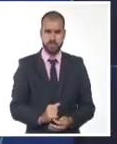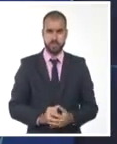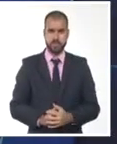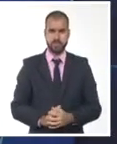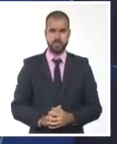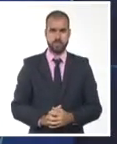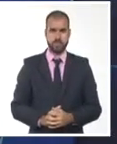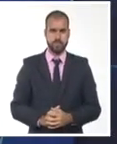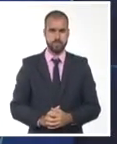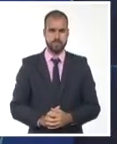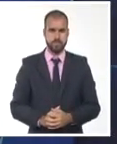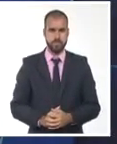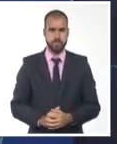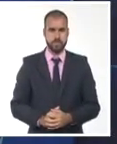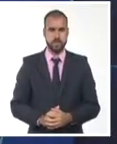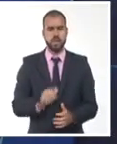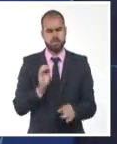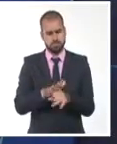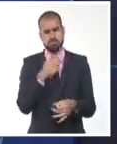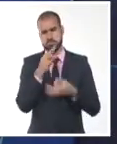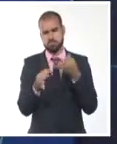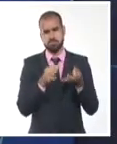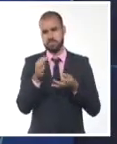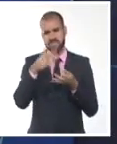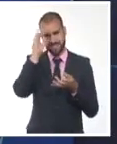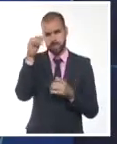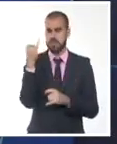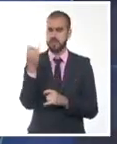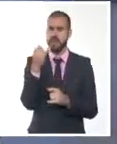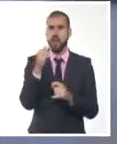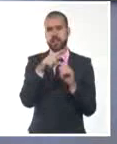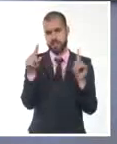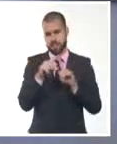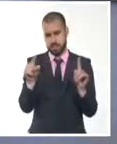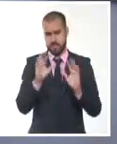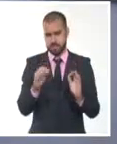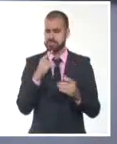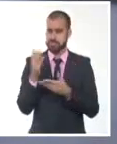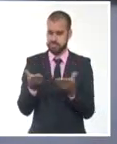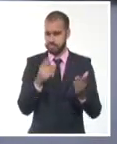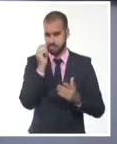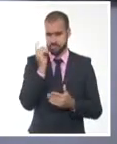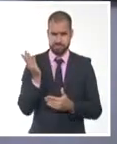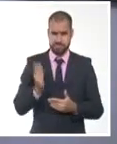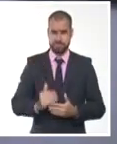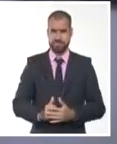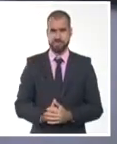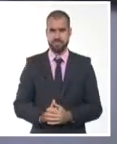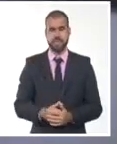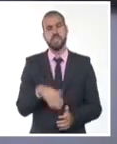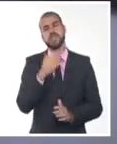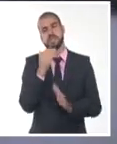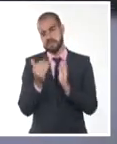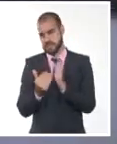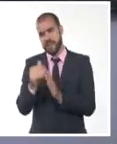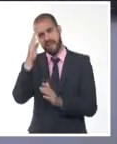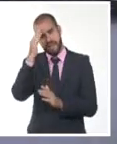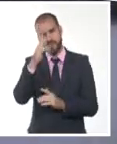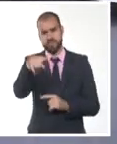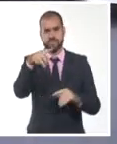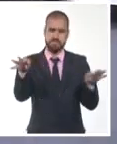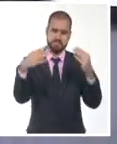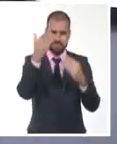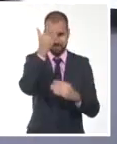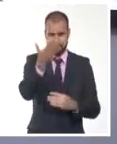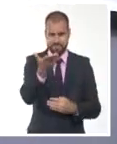tiempo ahora para nuestro comentario internacional en la emisión. Bienvenido, Oliver. Muchas gracias, Rosy. Buenas tardes a ti y también a los amigos